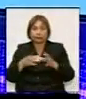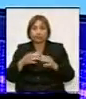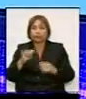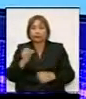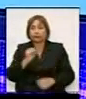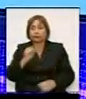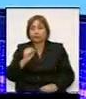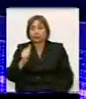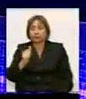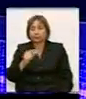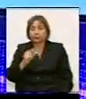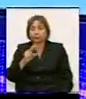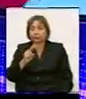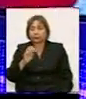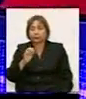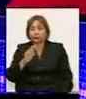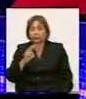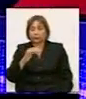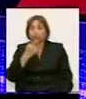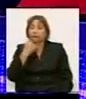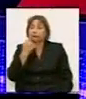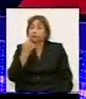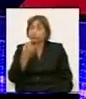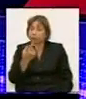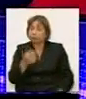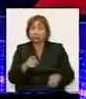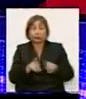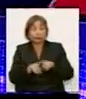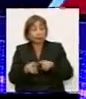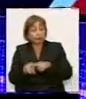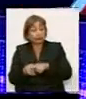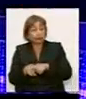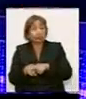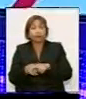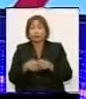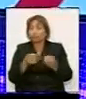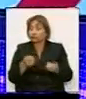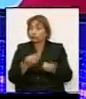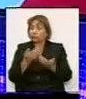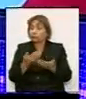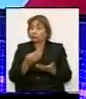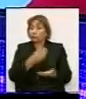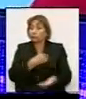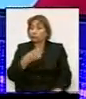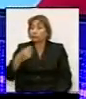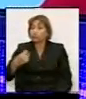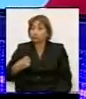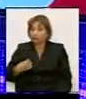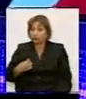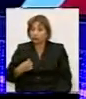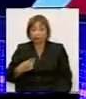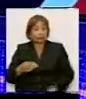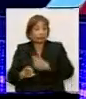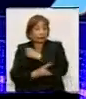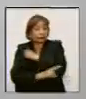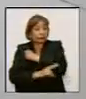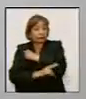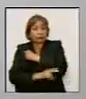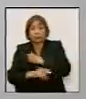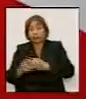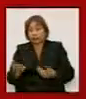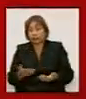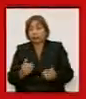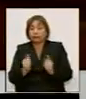Salaverry. Hay que destacar también que Juan Inchaustegui se desempeñaba como miembro del Consejo Directivo del Programa Nacional de Innovación para